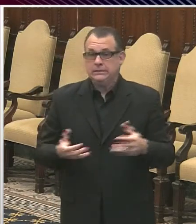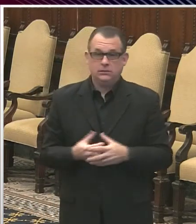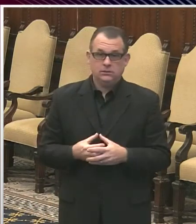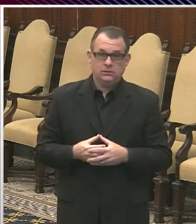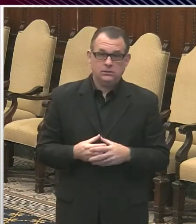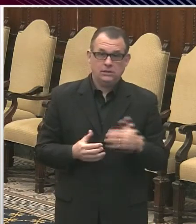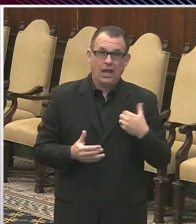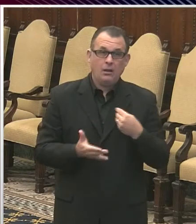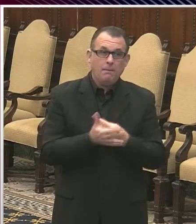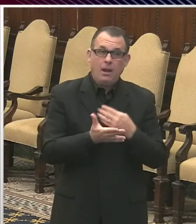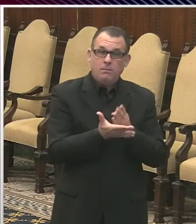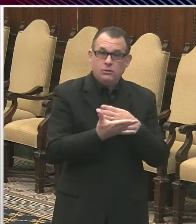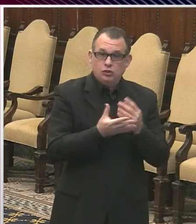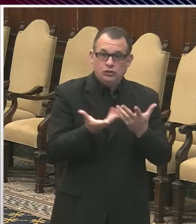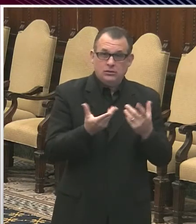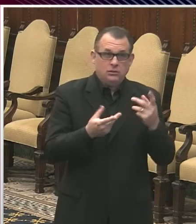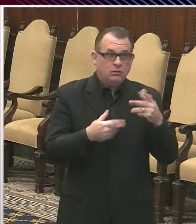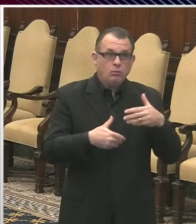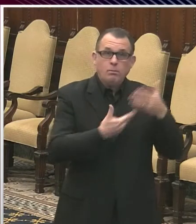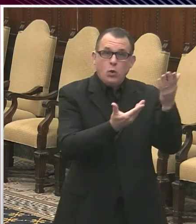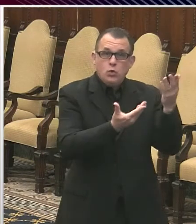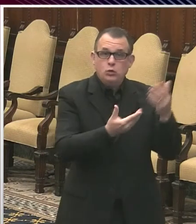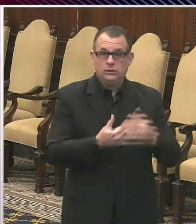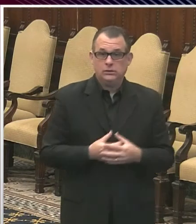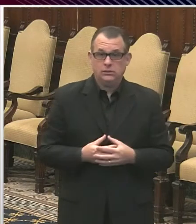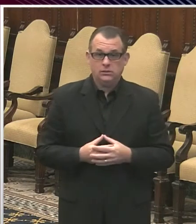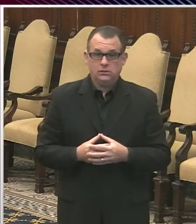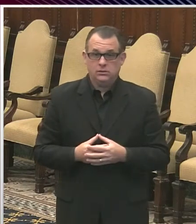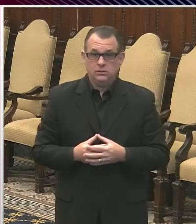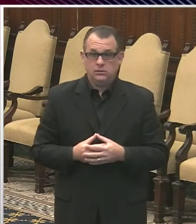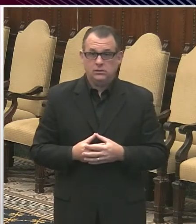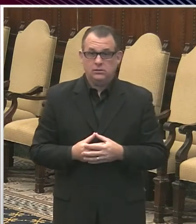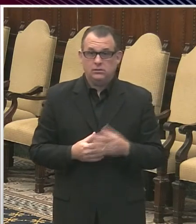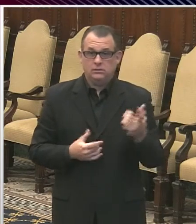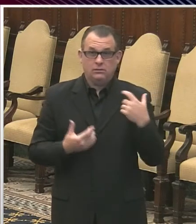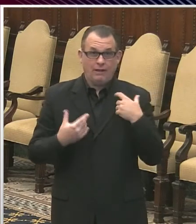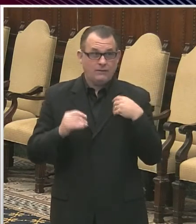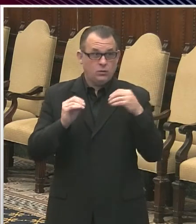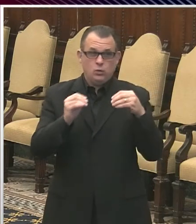as proposed does not have a shortfall for the district.